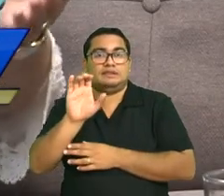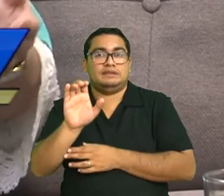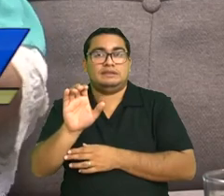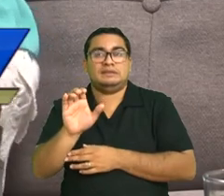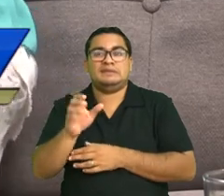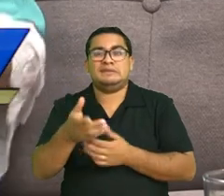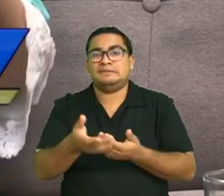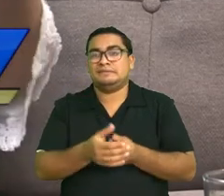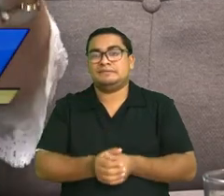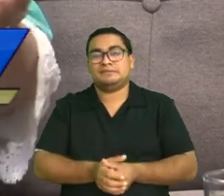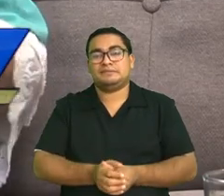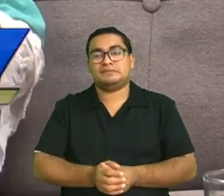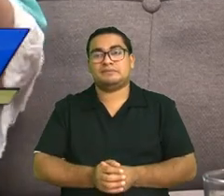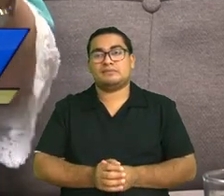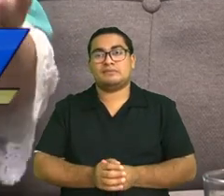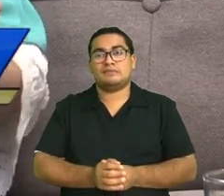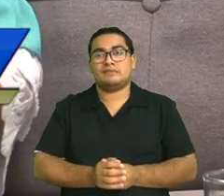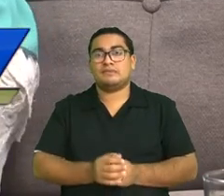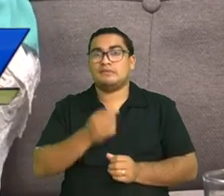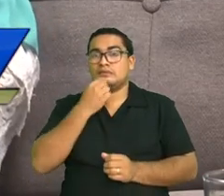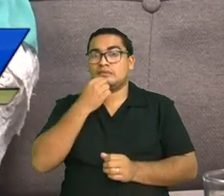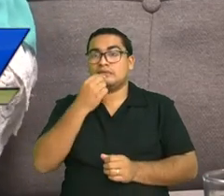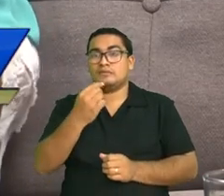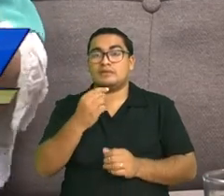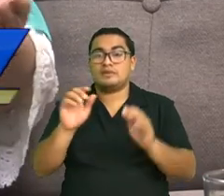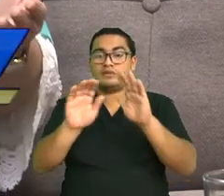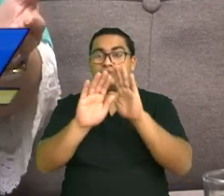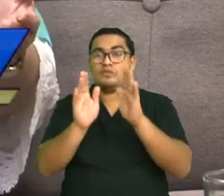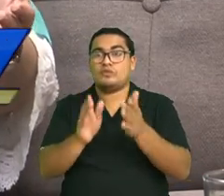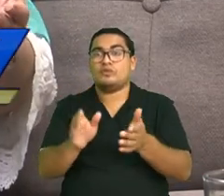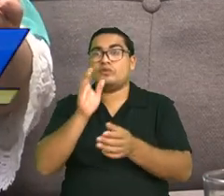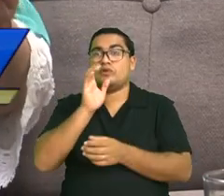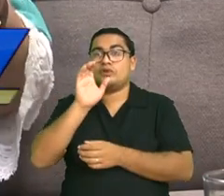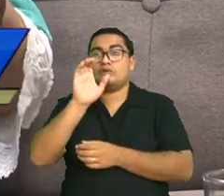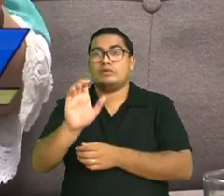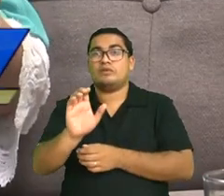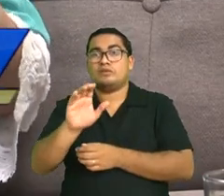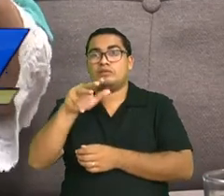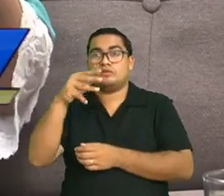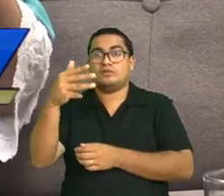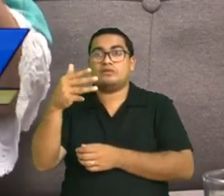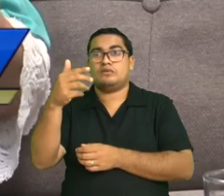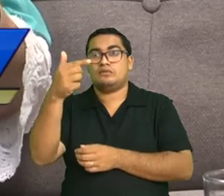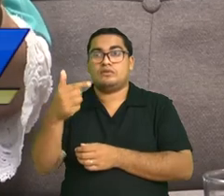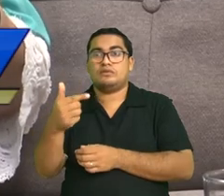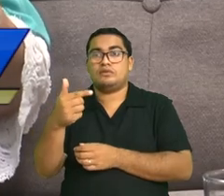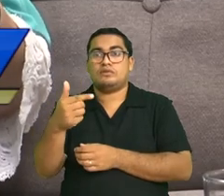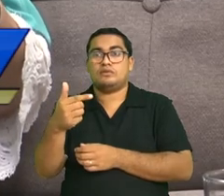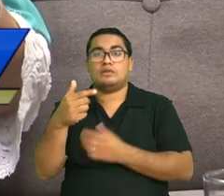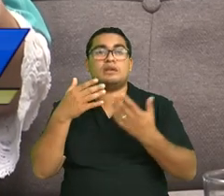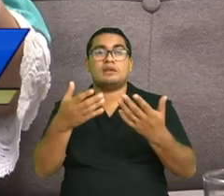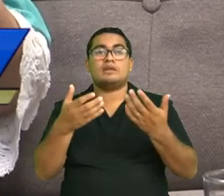una niña hace poco que está ya en noveno grado, yo quiero ser doctora y tiene un problema audiovisual.